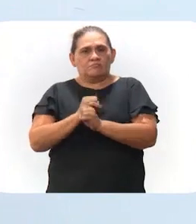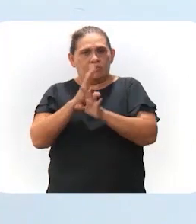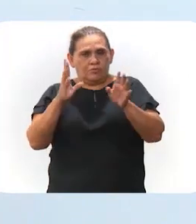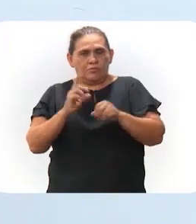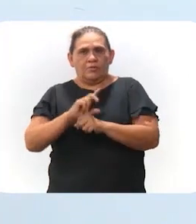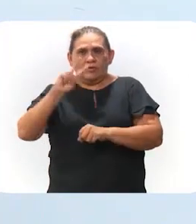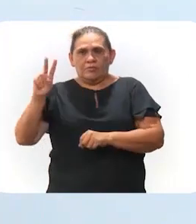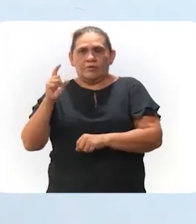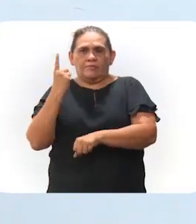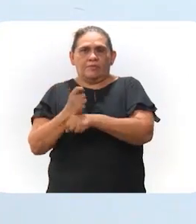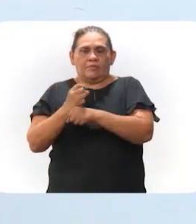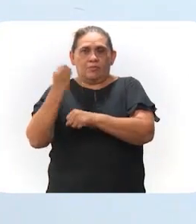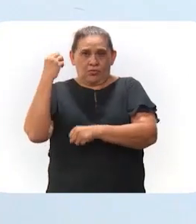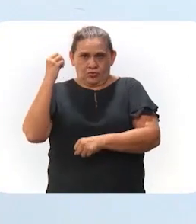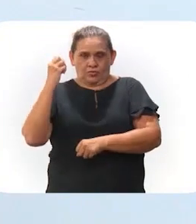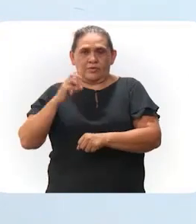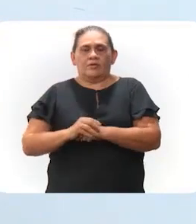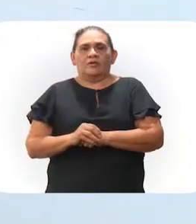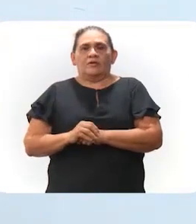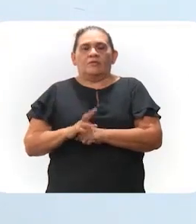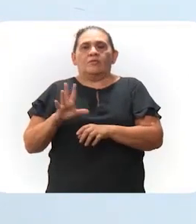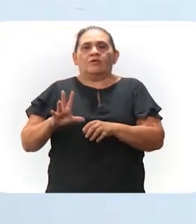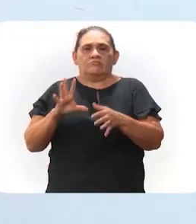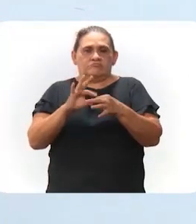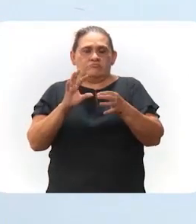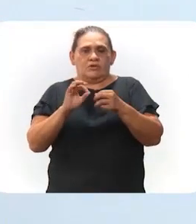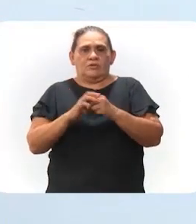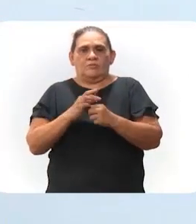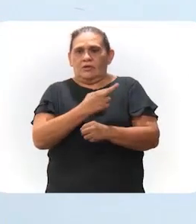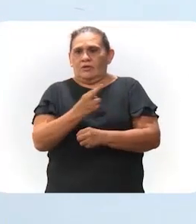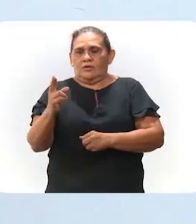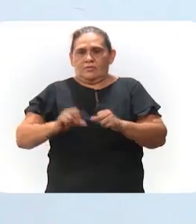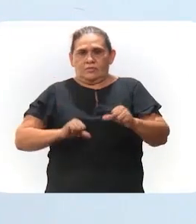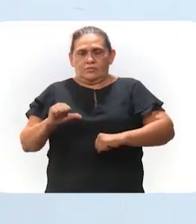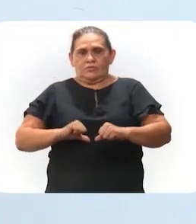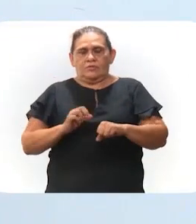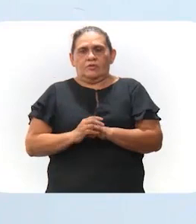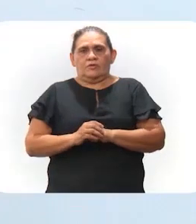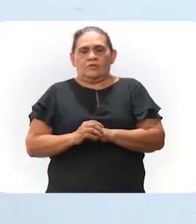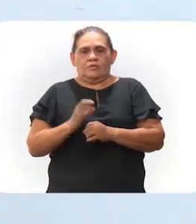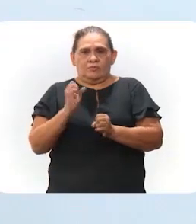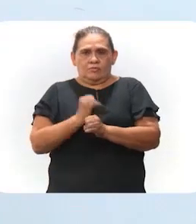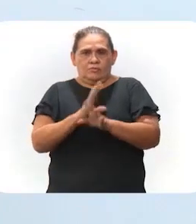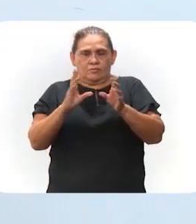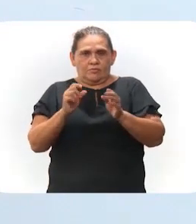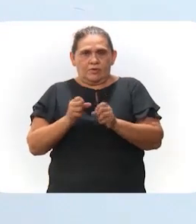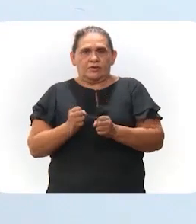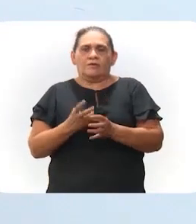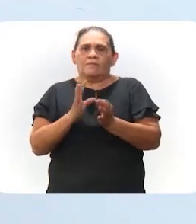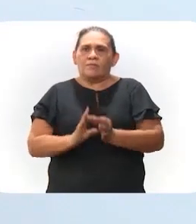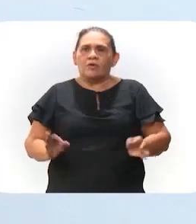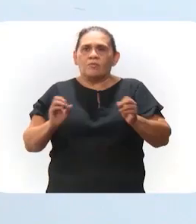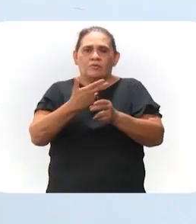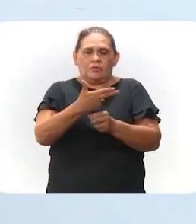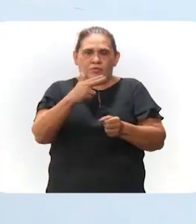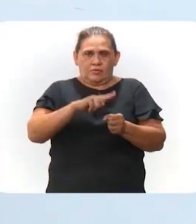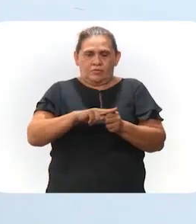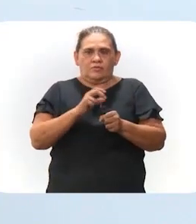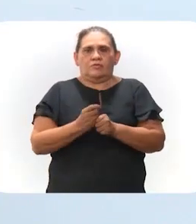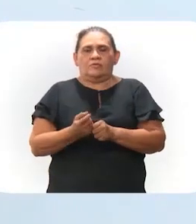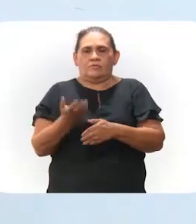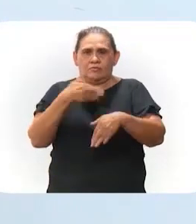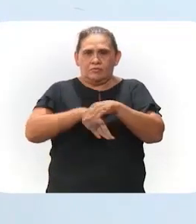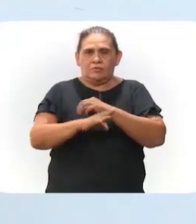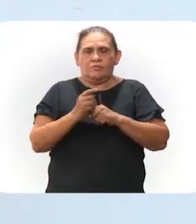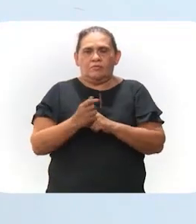de este viernes 1 de octubre. Como se ha señalado, en la reapertura económica los datos más importantes son la ocupación hospitalaria y los ingresos